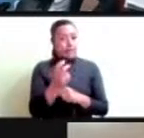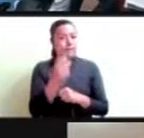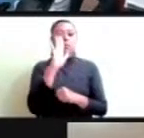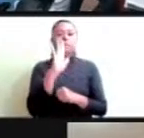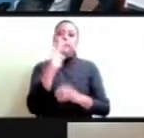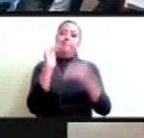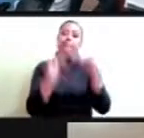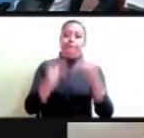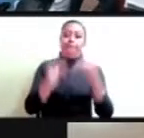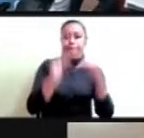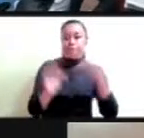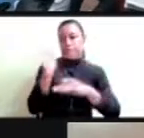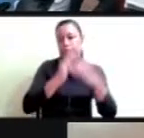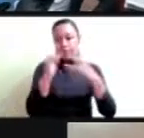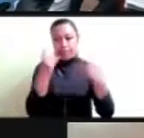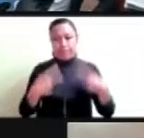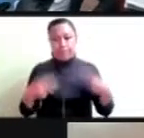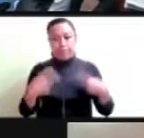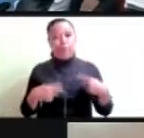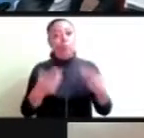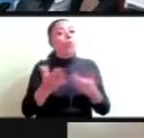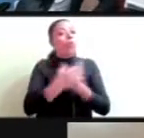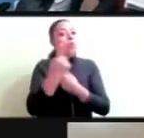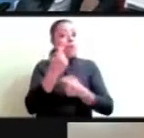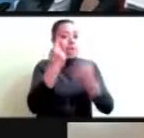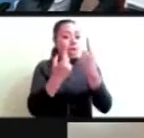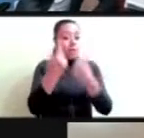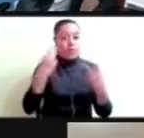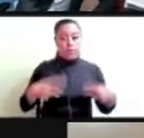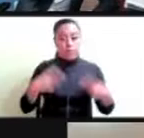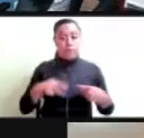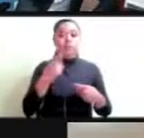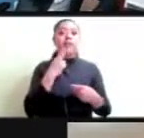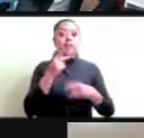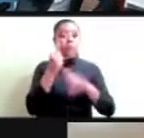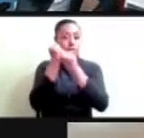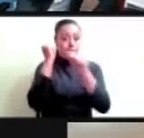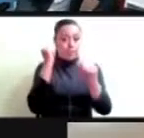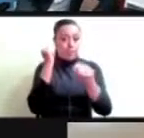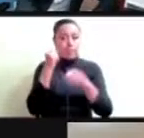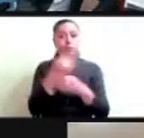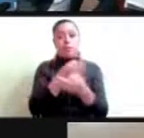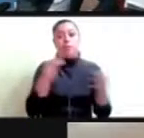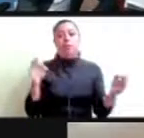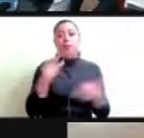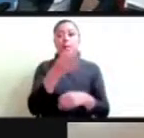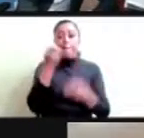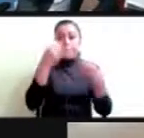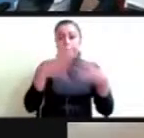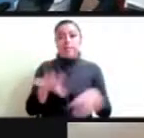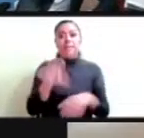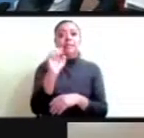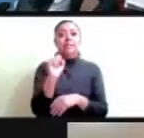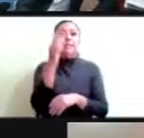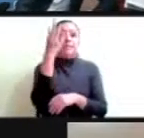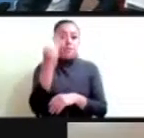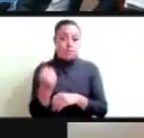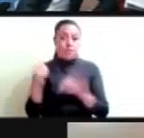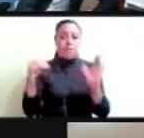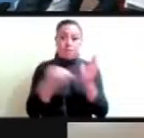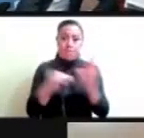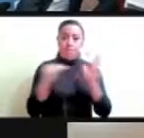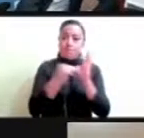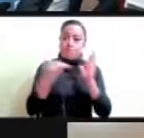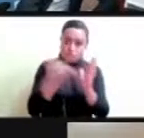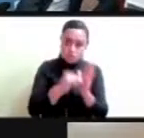personas, ya que quienes usan el transporte público pierden 69 mil millones de pesos en oportunidades de ingreso,